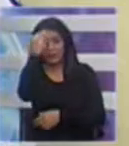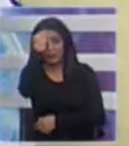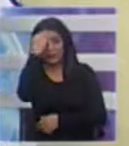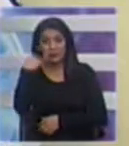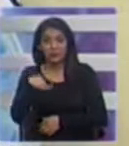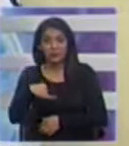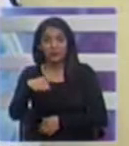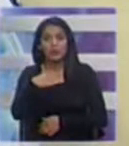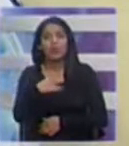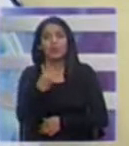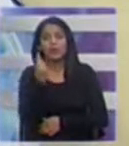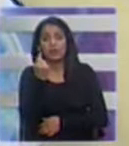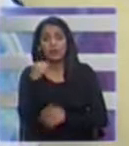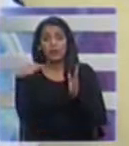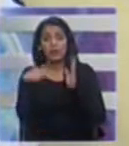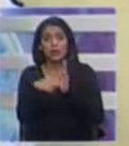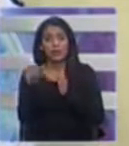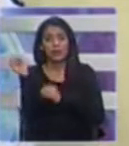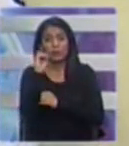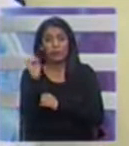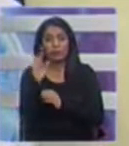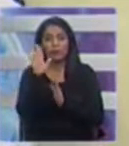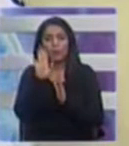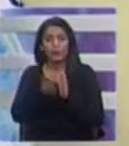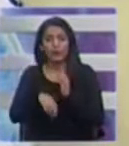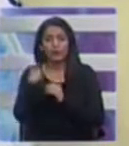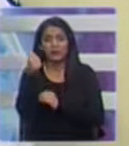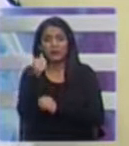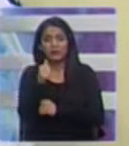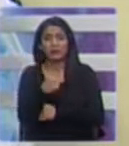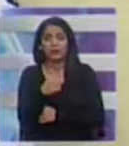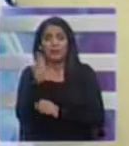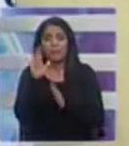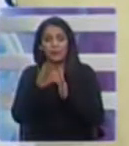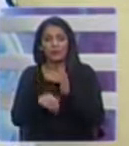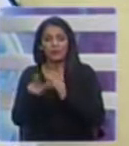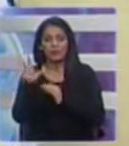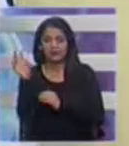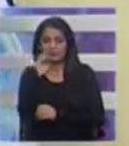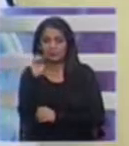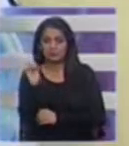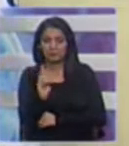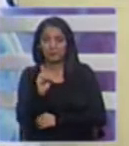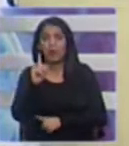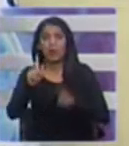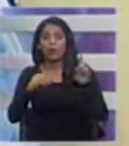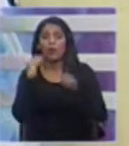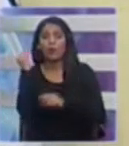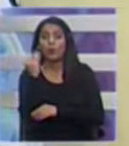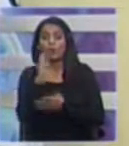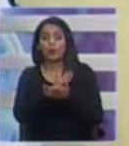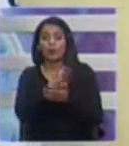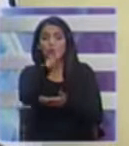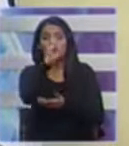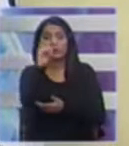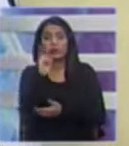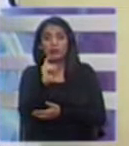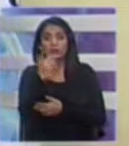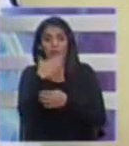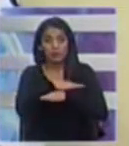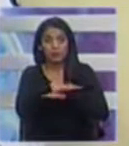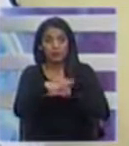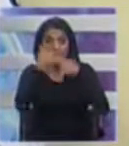tú decides, castiga a 7 vanidosos y pásales la factura a ellos. Es por eso que tomamos esa decisión. No podría haber